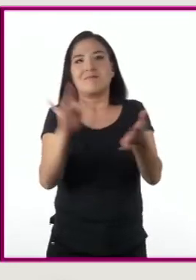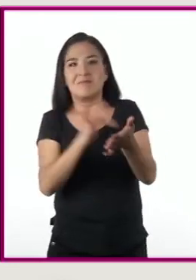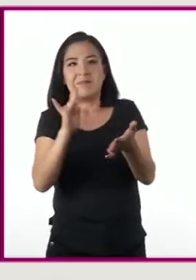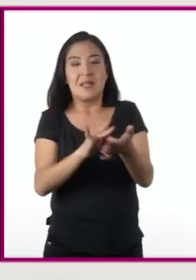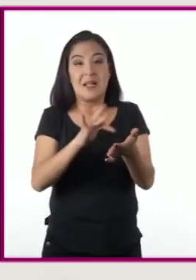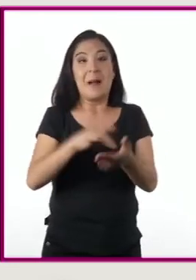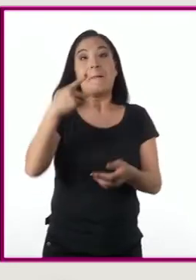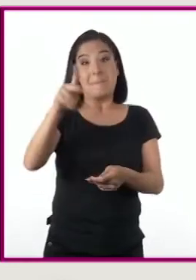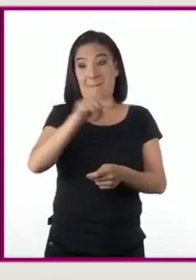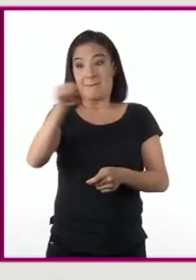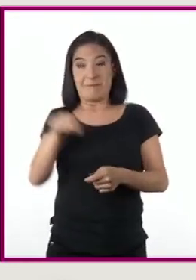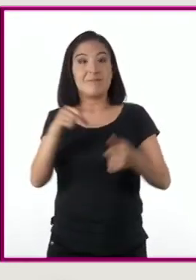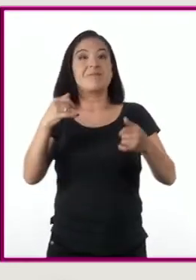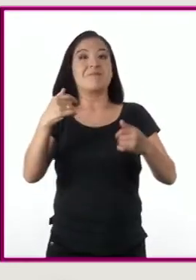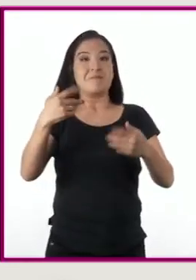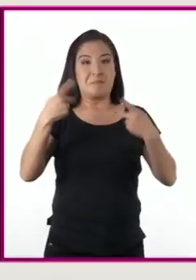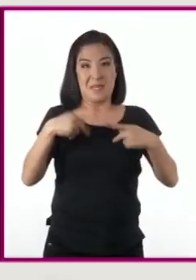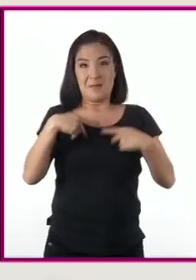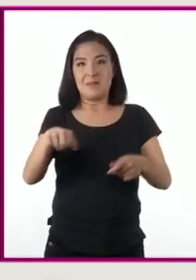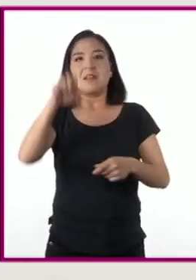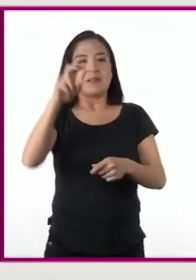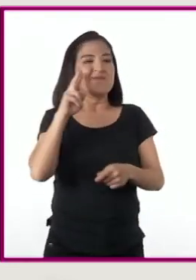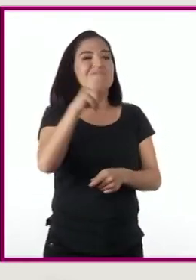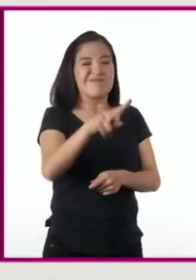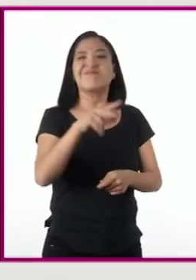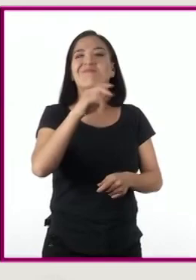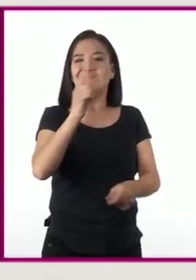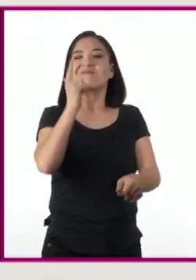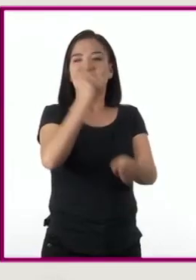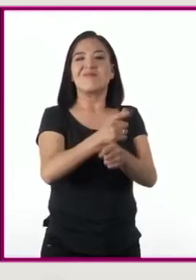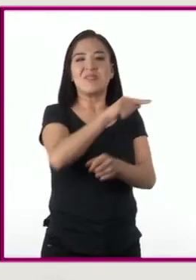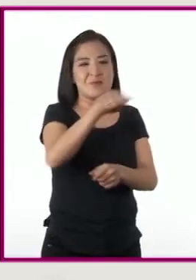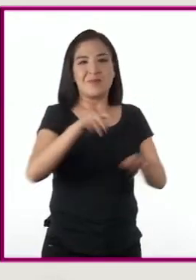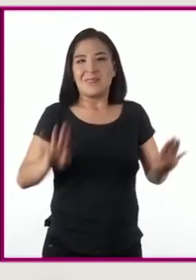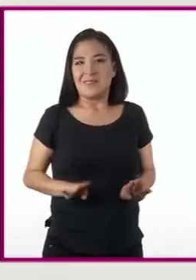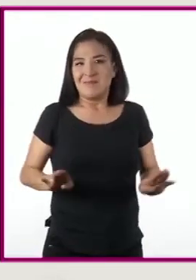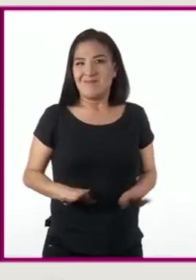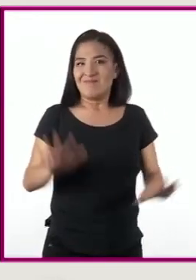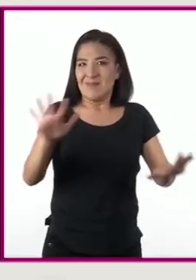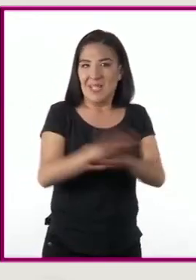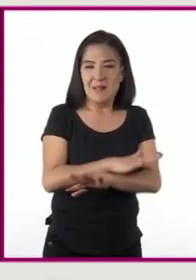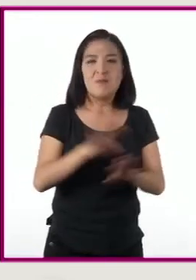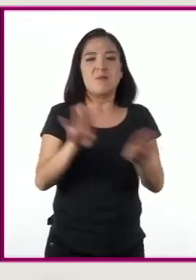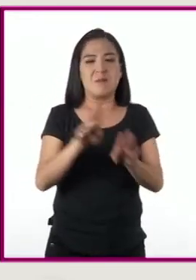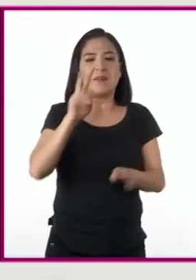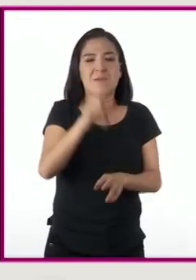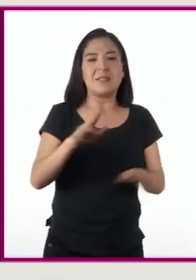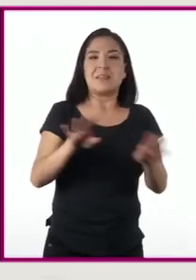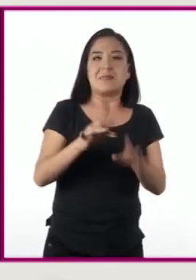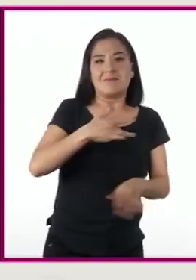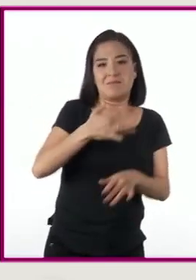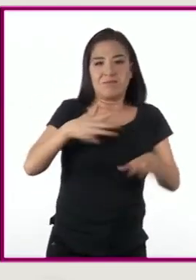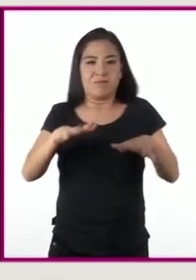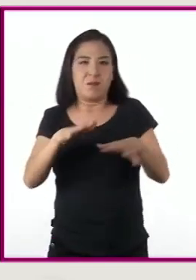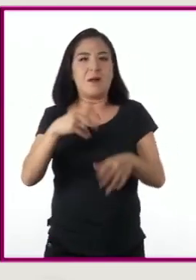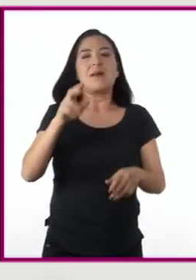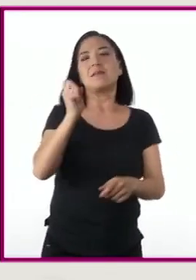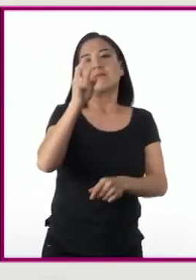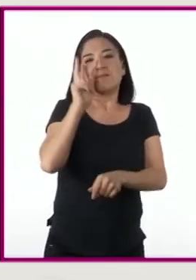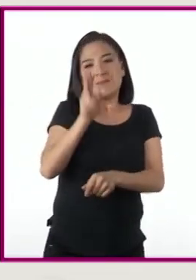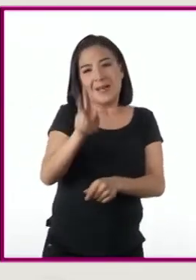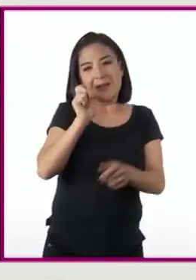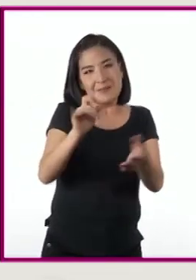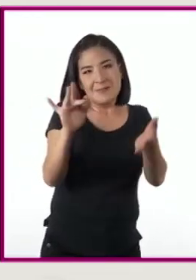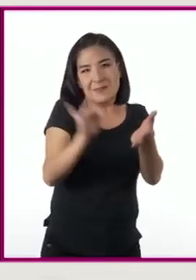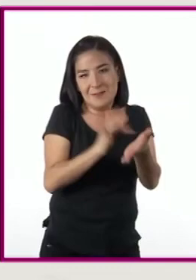citados antes los que advierten sus conductas diferentes. Argumentan con desesperación que viven mirando pantallas